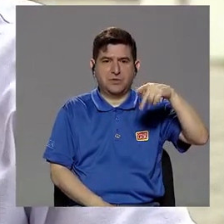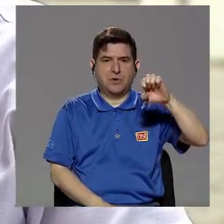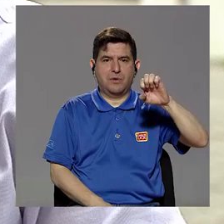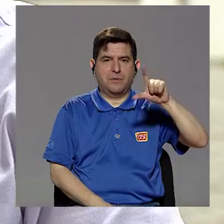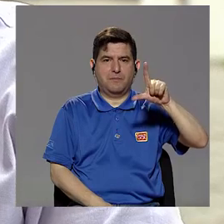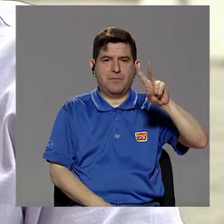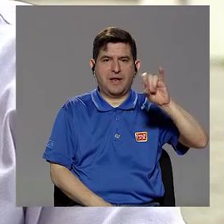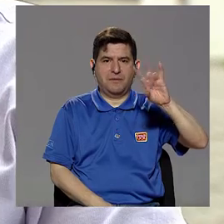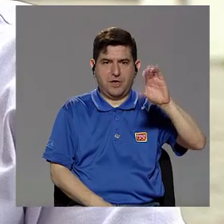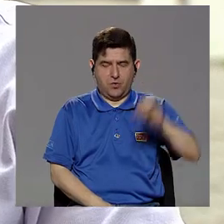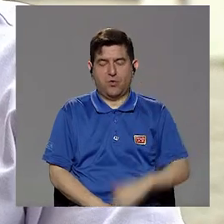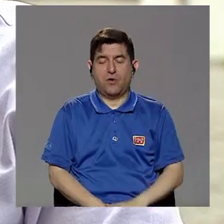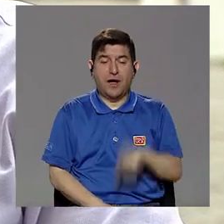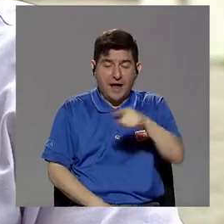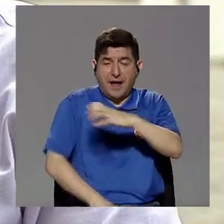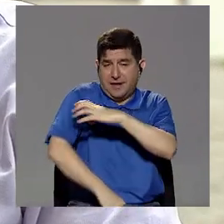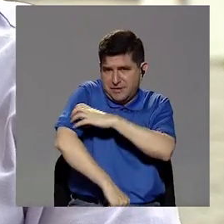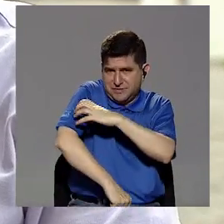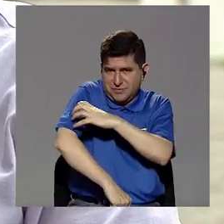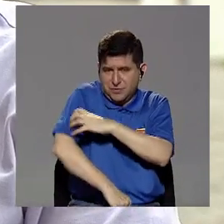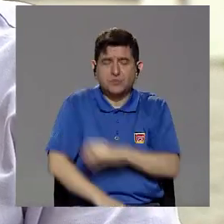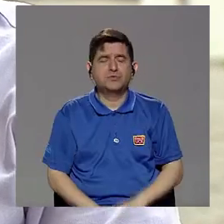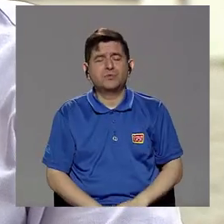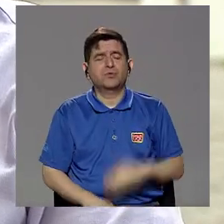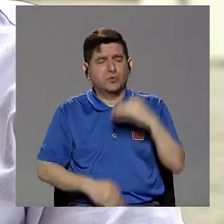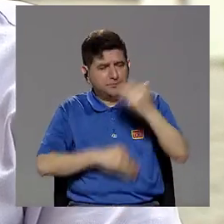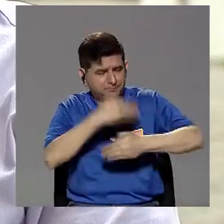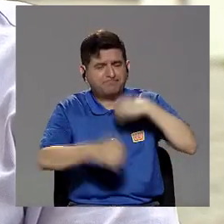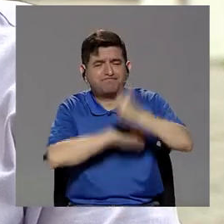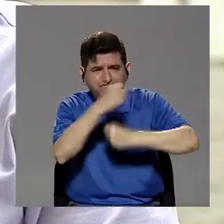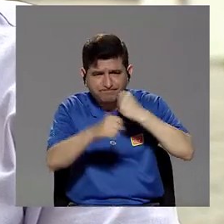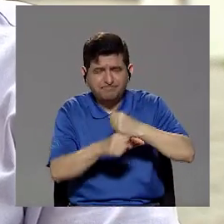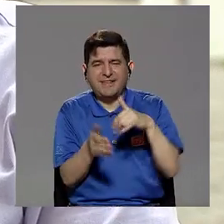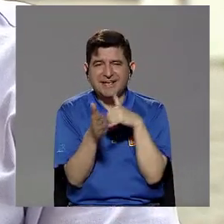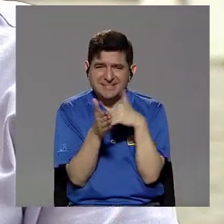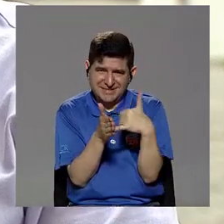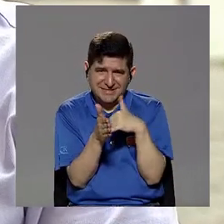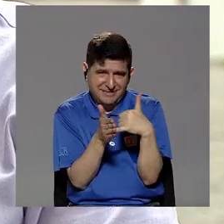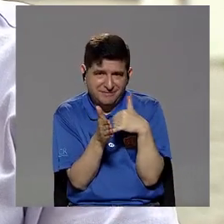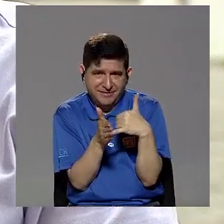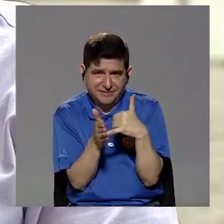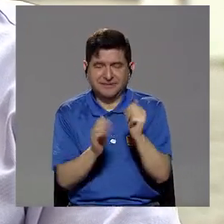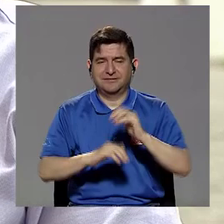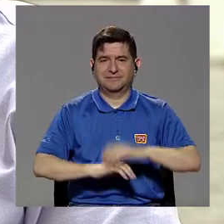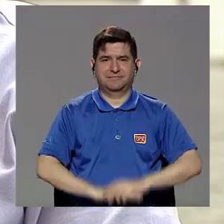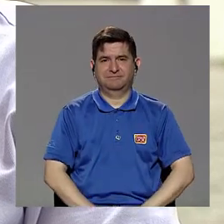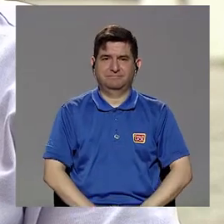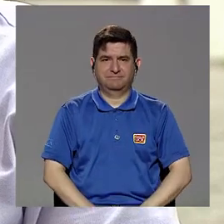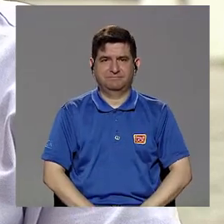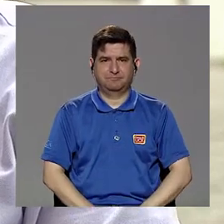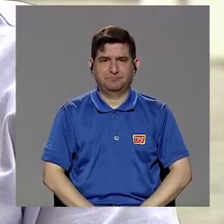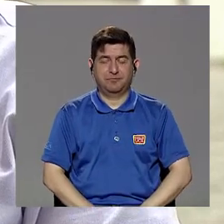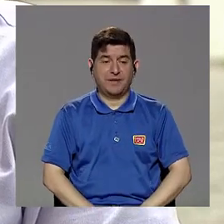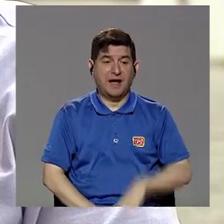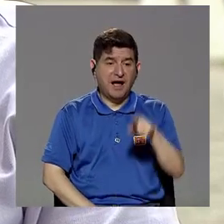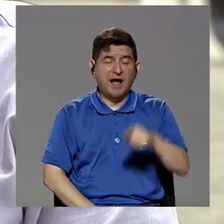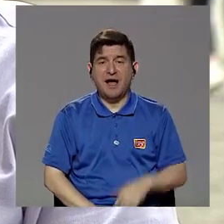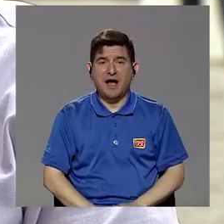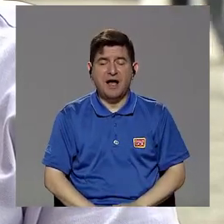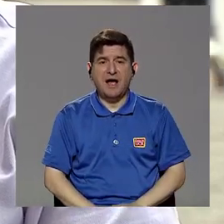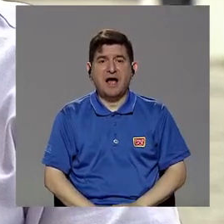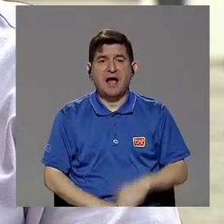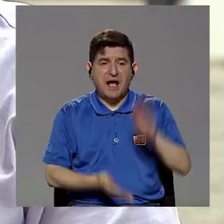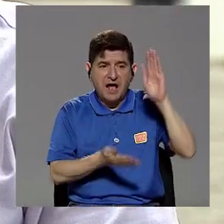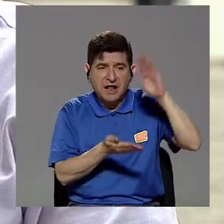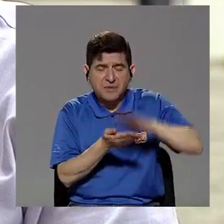están en la pelvis, ¿verdad? Entonces, conforme van pasando los años, también hay un debilitamiento de estos músculos. Entonces, al haber disminución